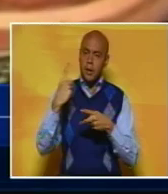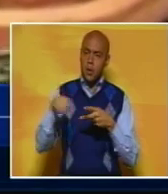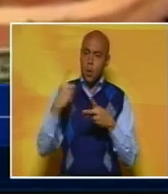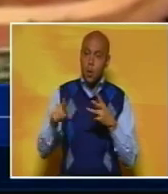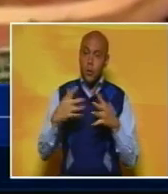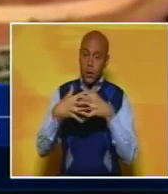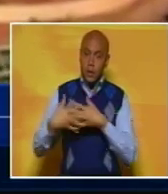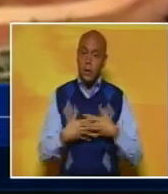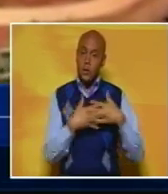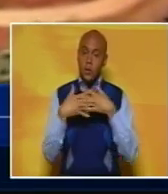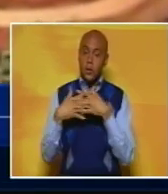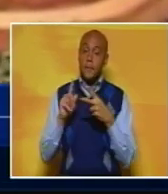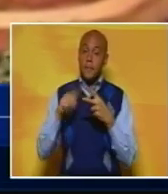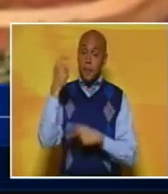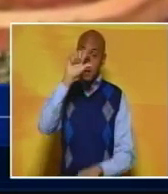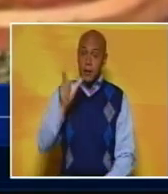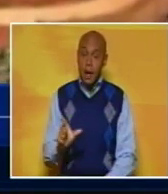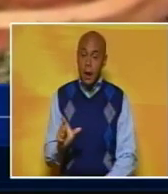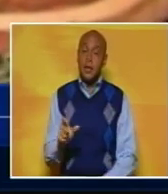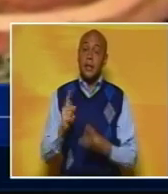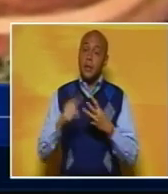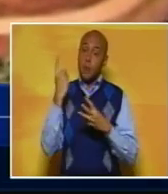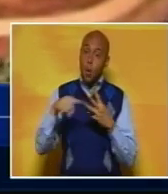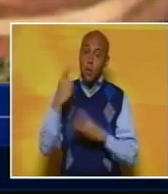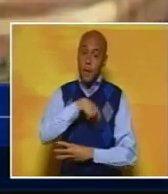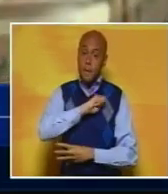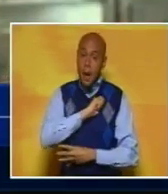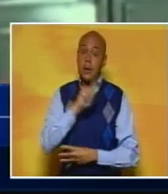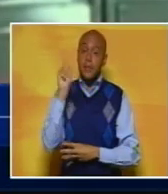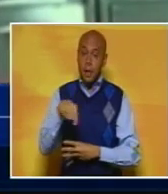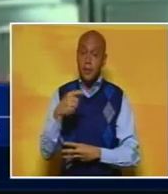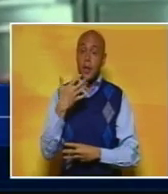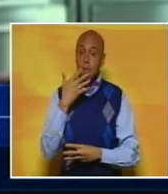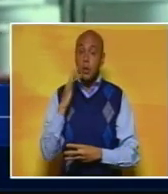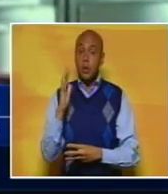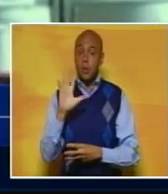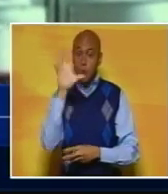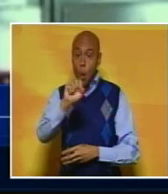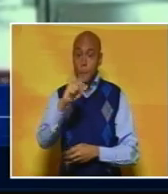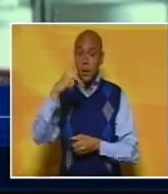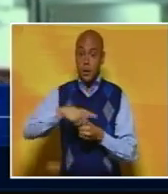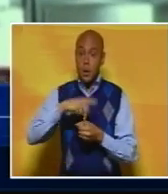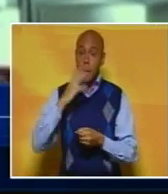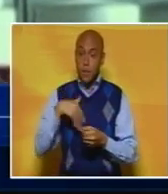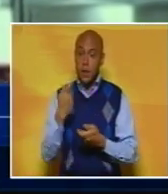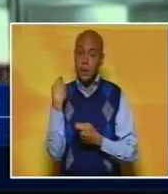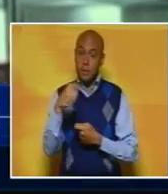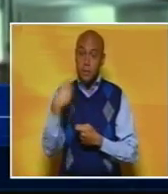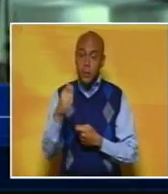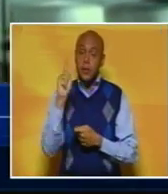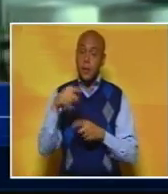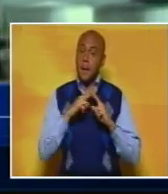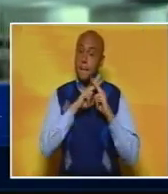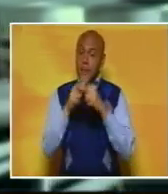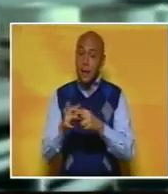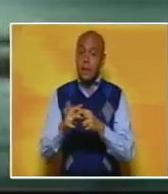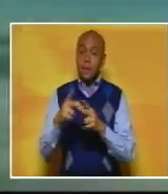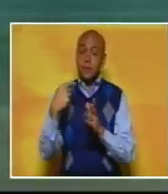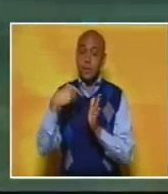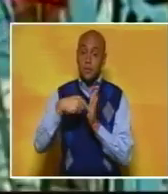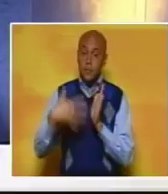Estados Unidos, Eni de Italia y Repsol de España, a tomar crudo venezolano como pago de dividendos y préstamos vencidos.